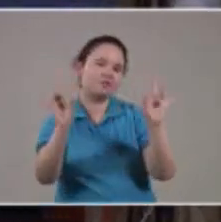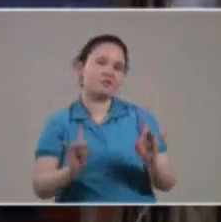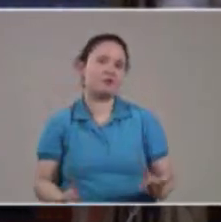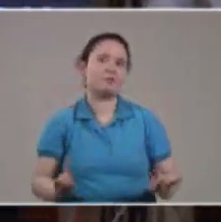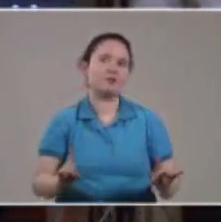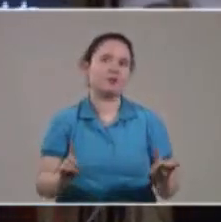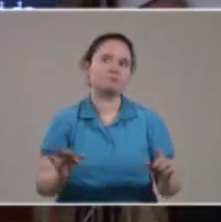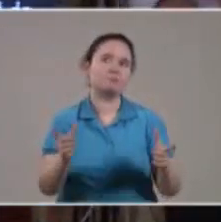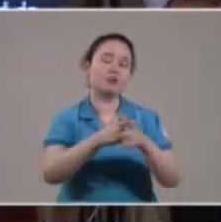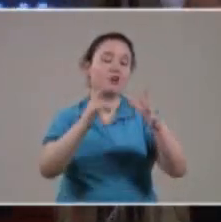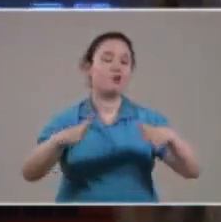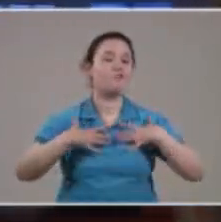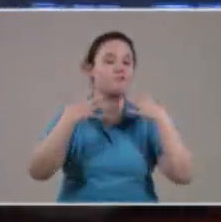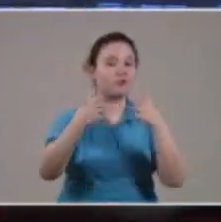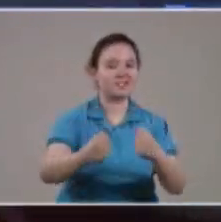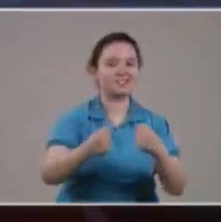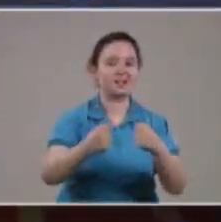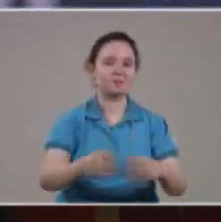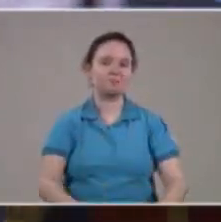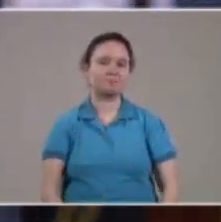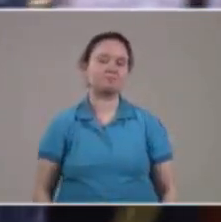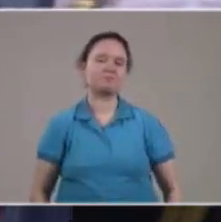furiosamente.